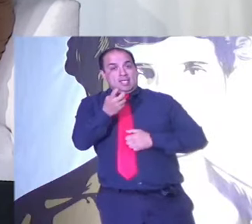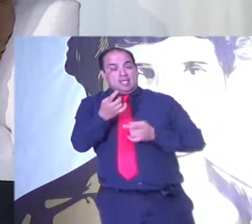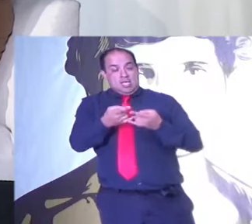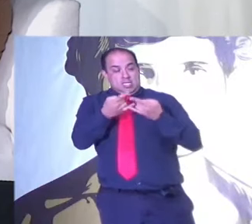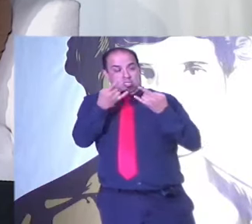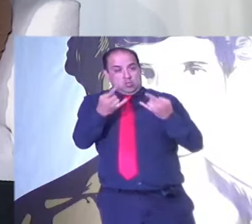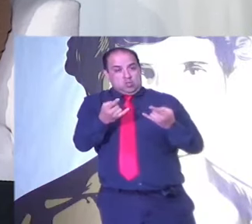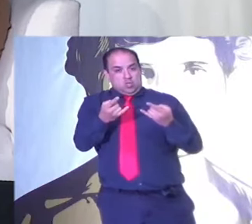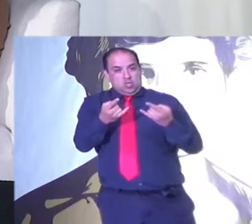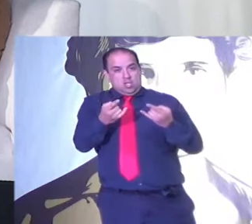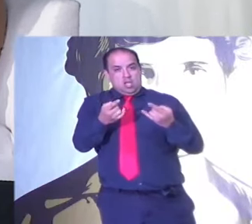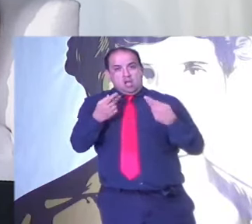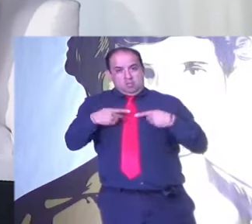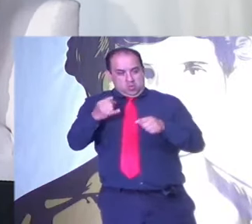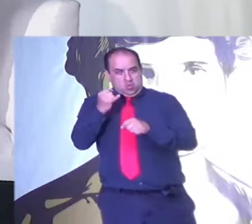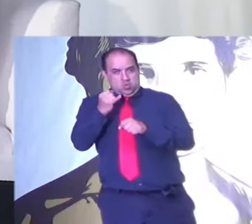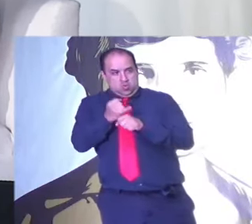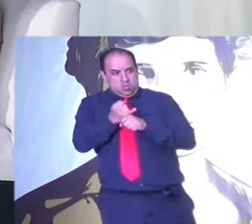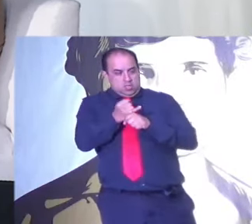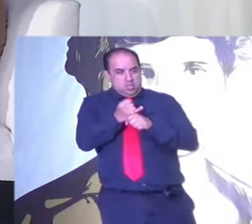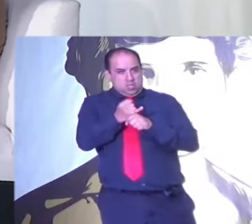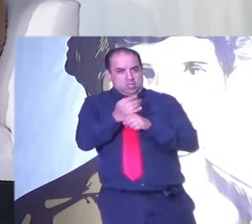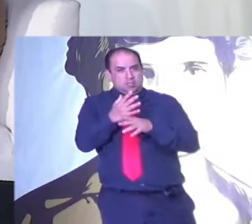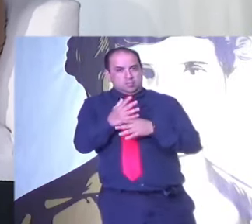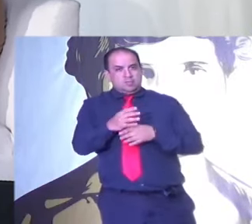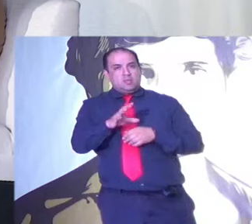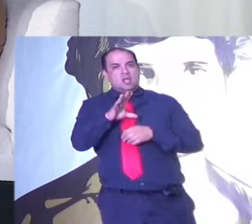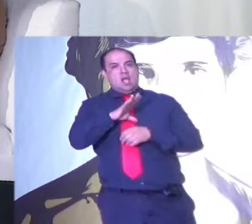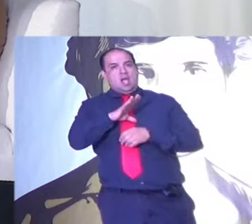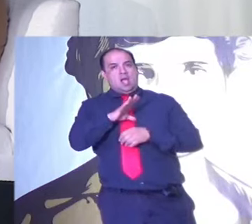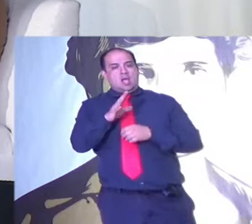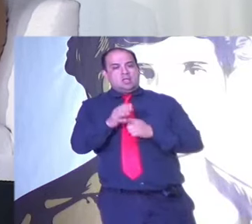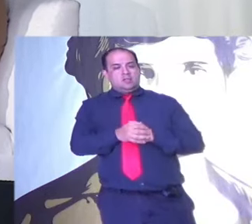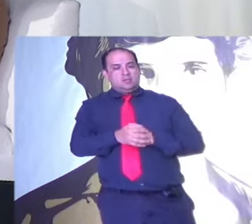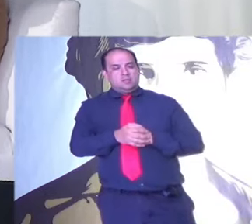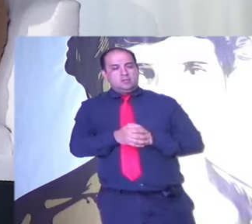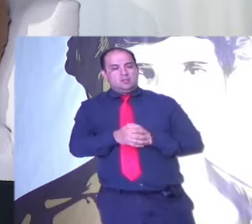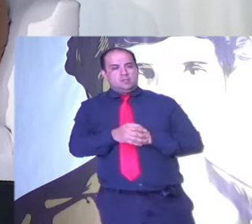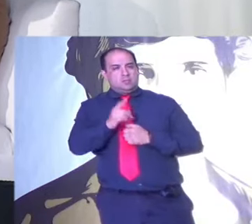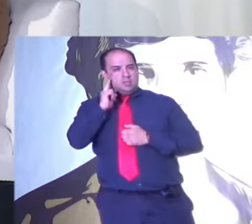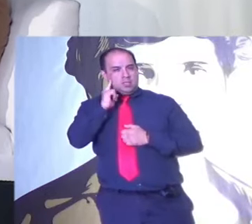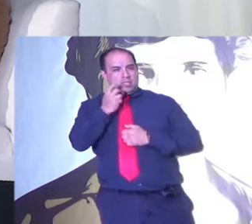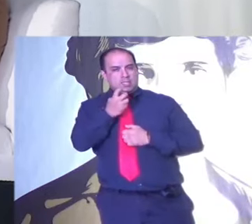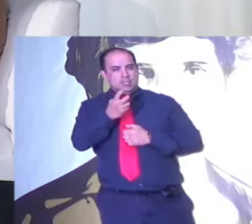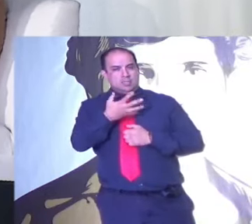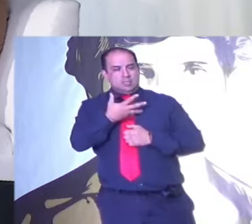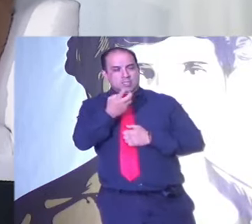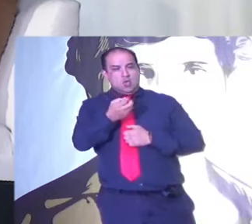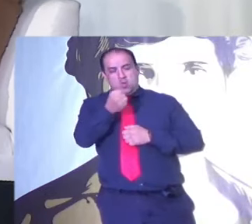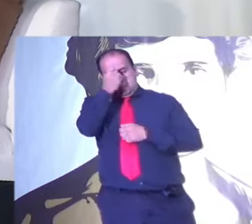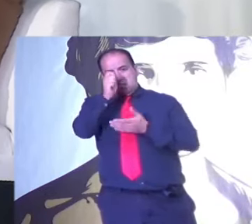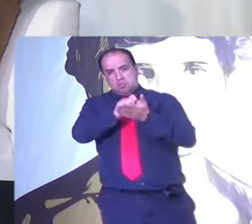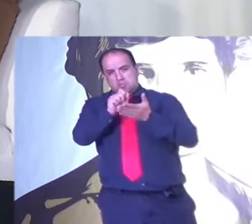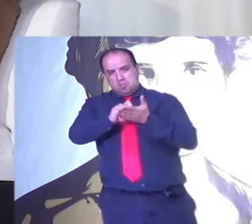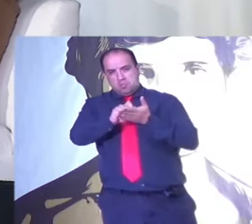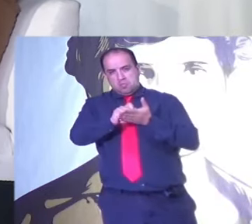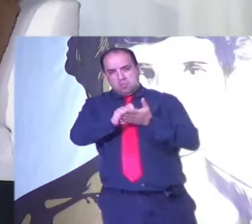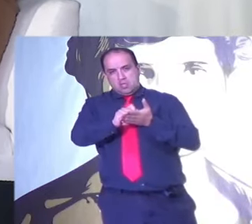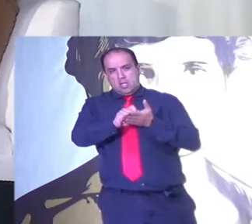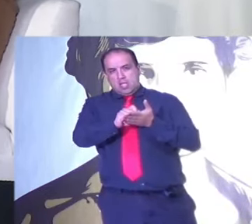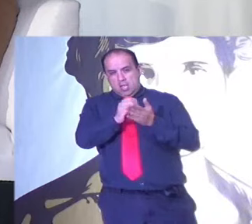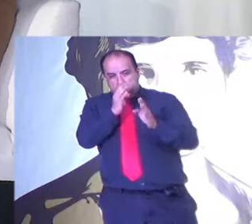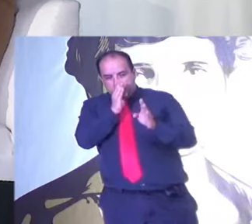personajes contratan a… O sea, la premisa es, hay un narrador omnisciente que es un personaje y hay un autor que está en las